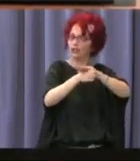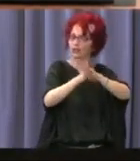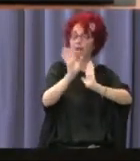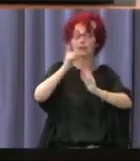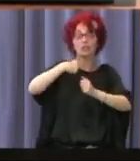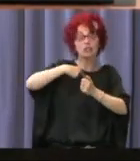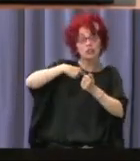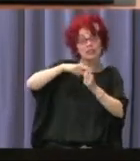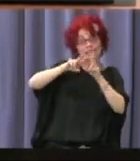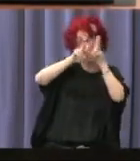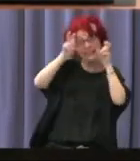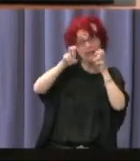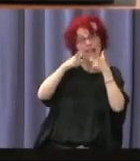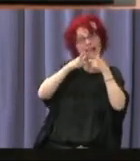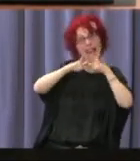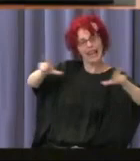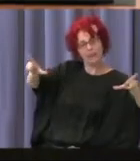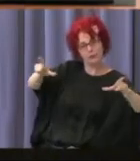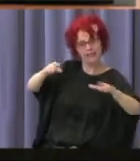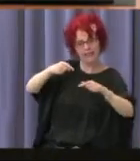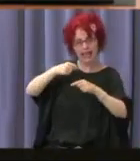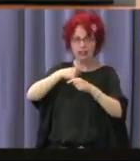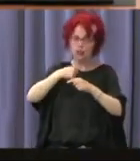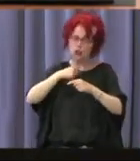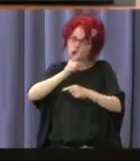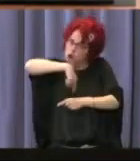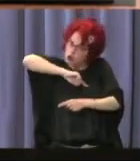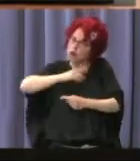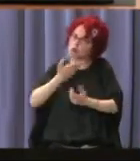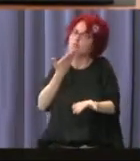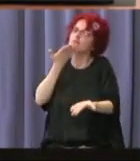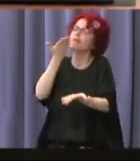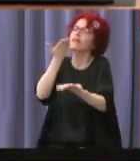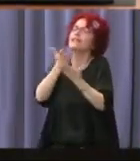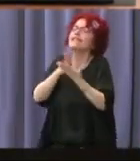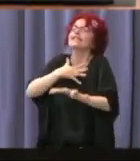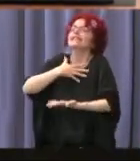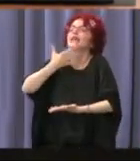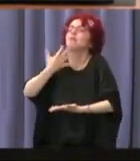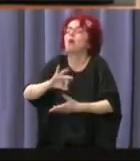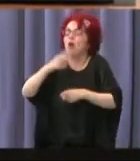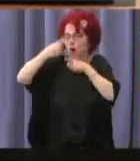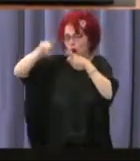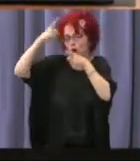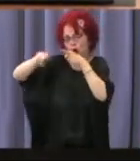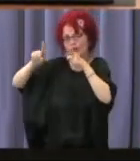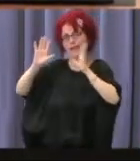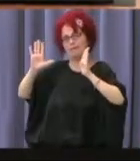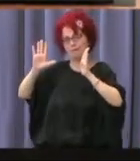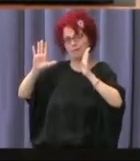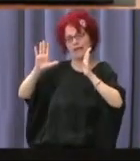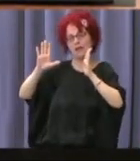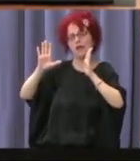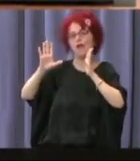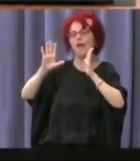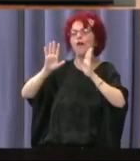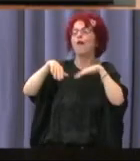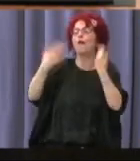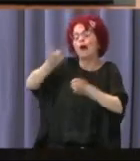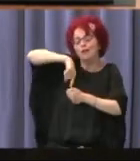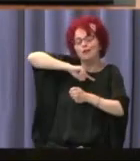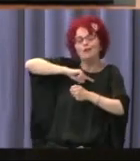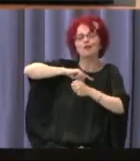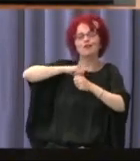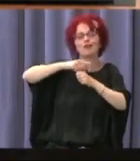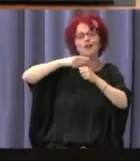lingüista y de sentido común y de que el diccionario se le puede pedir hasta cierto punto las cosas, pero no cosas que van en contra de lo que es la herramienta